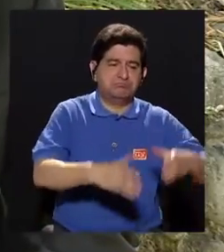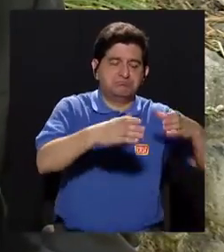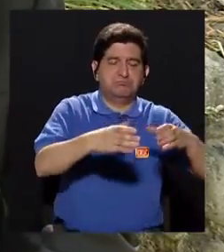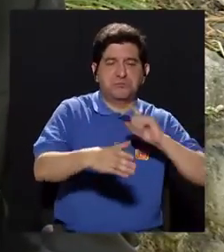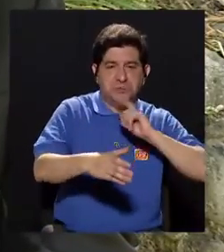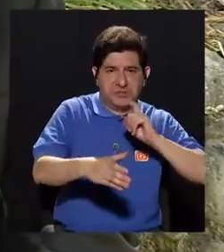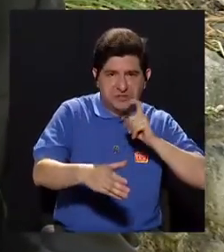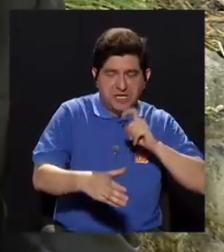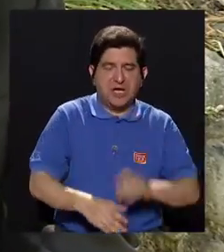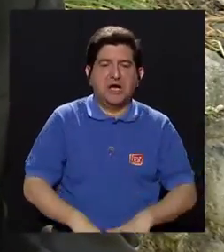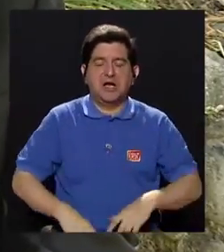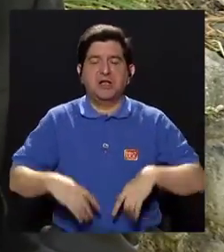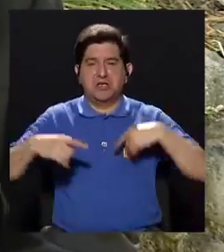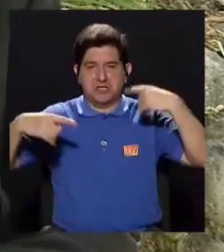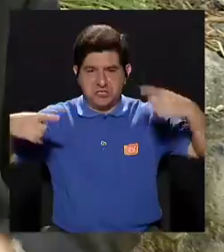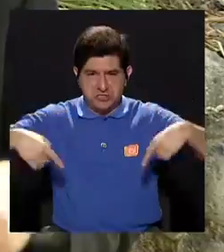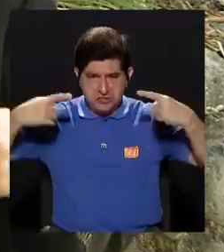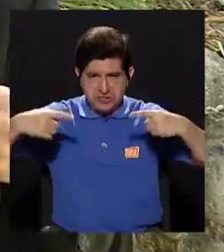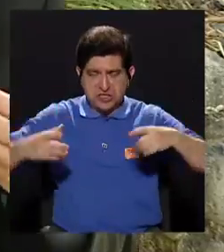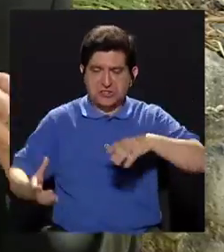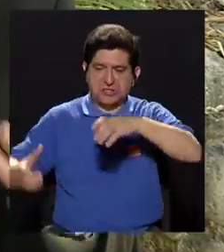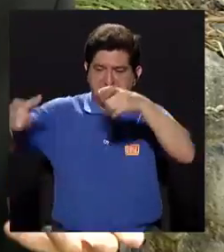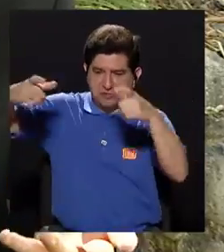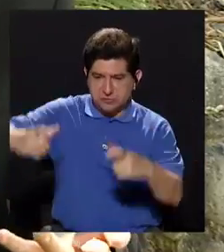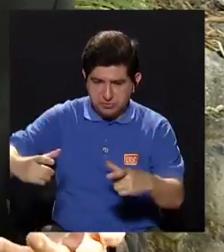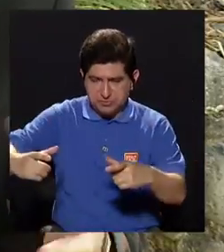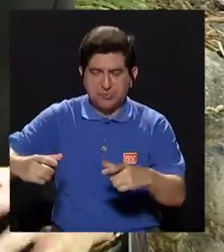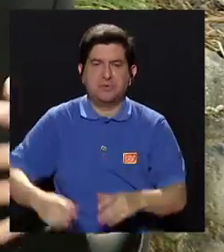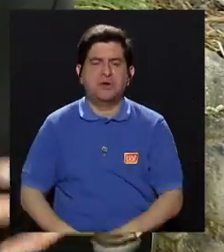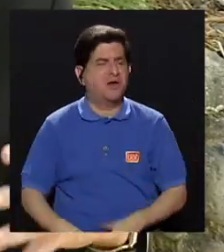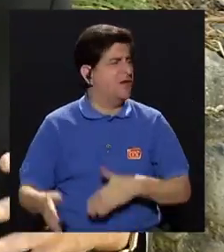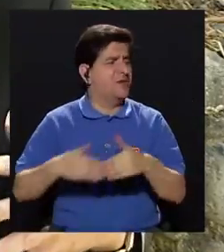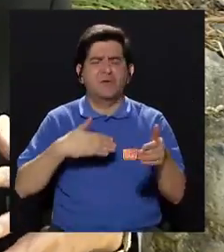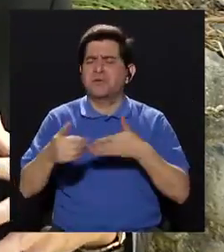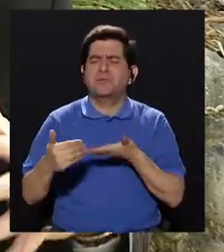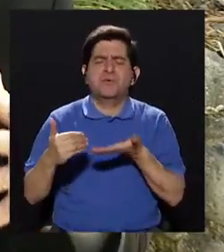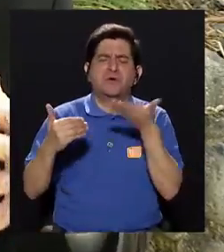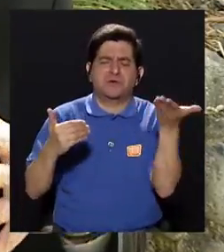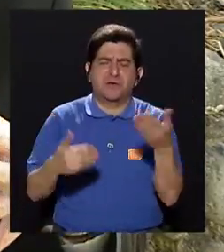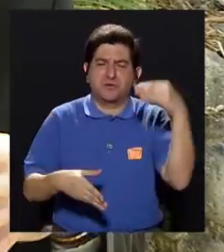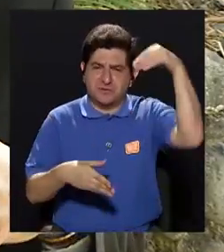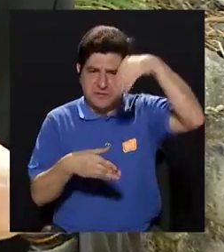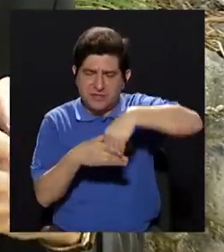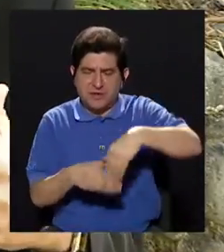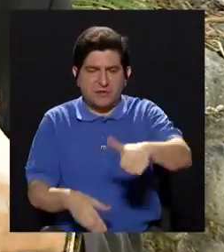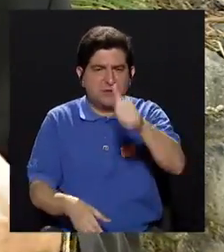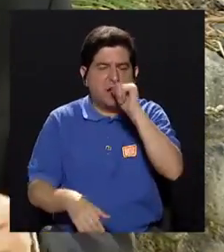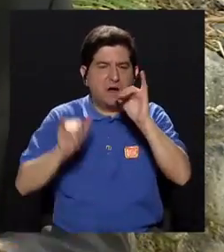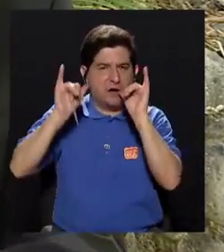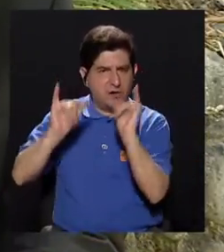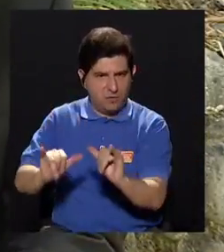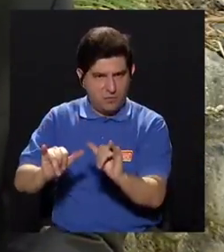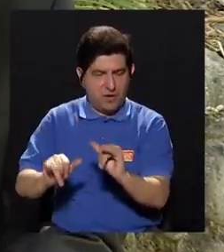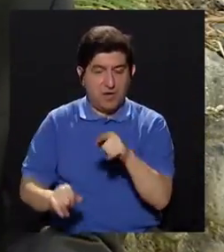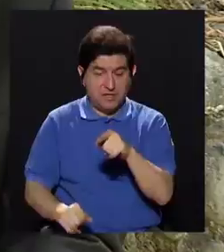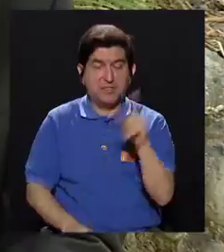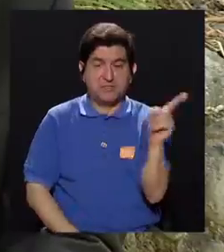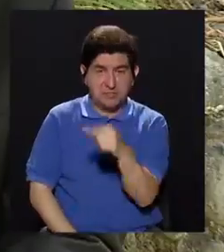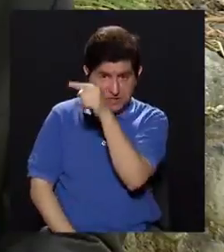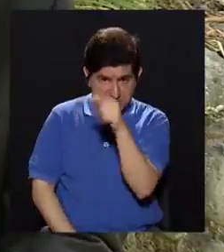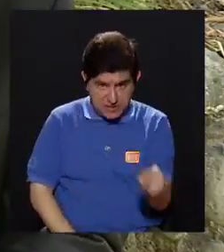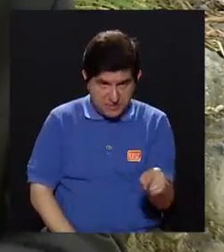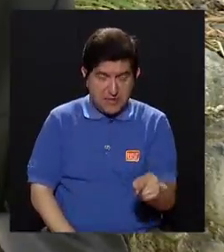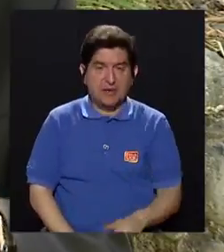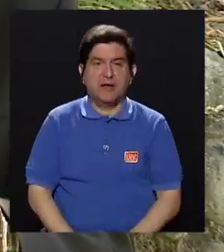tarros, estamos hablando de llantas, estamos hablando de cualquier artefacto que pueda albergar agua. Entonces, si eso es